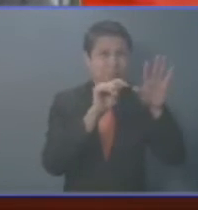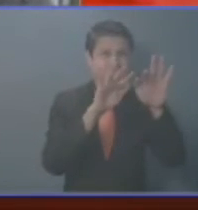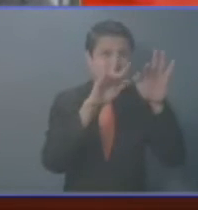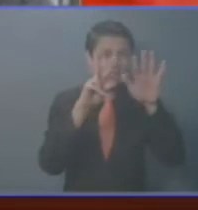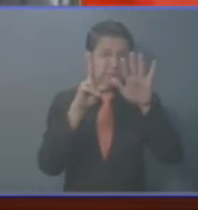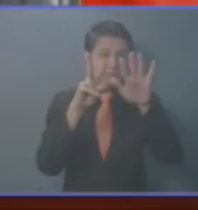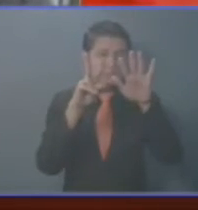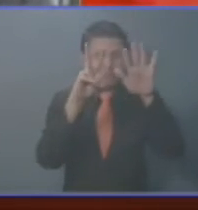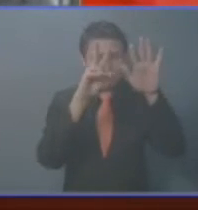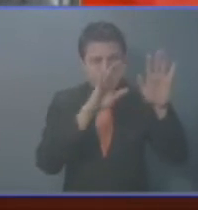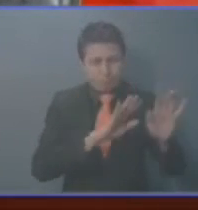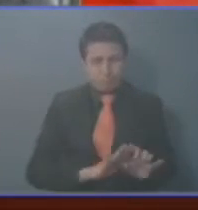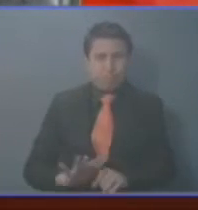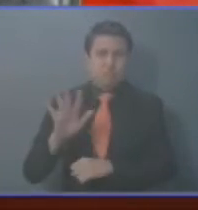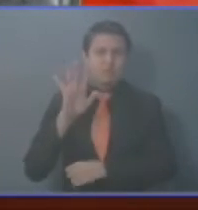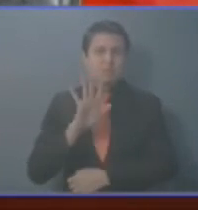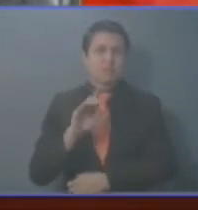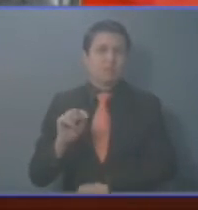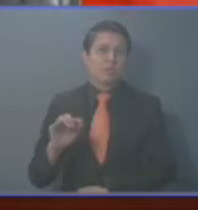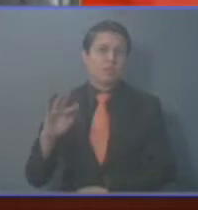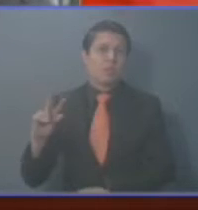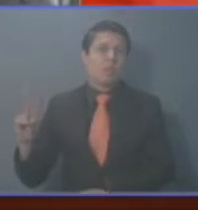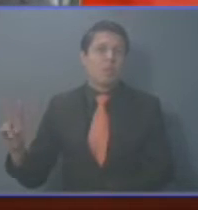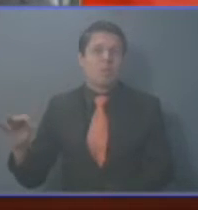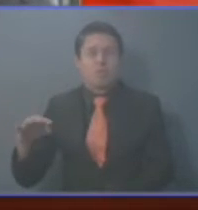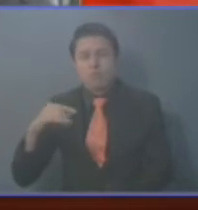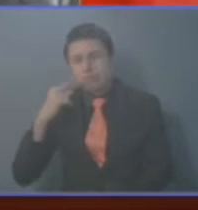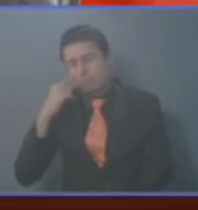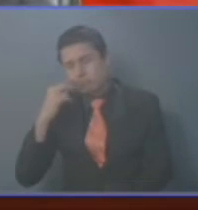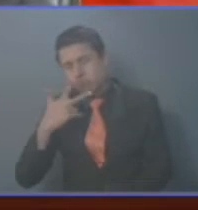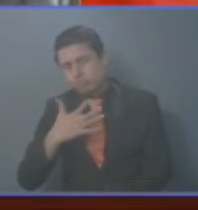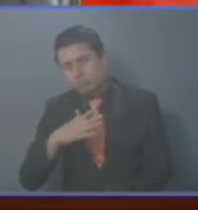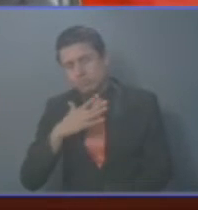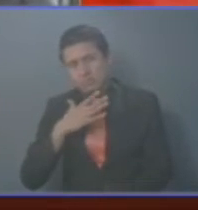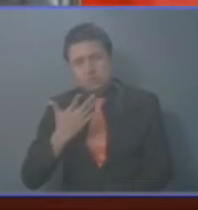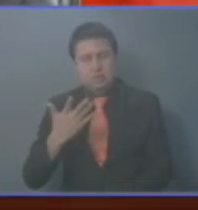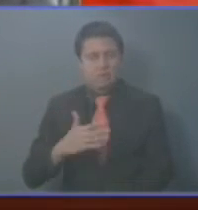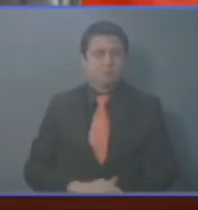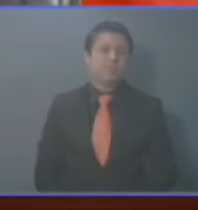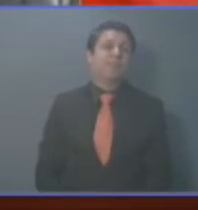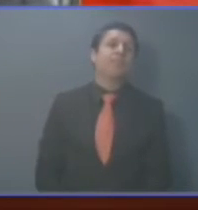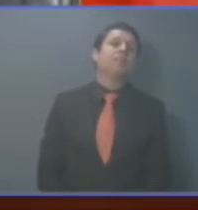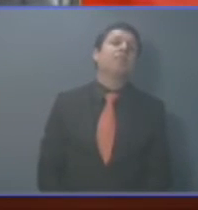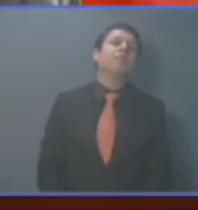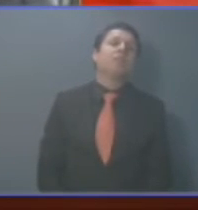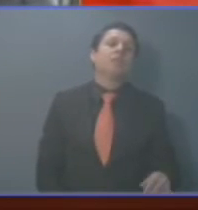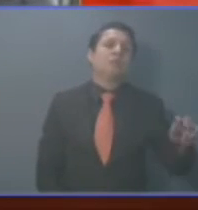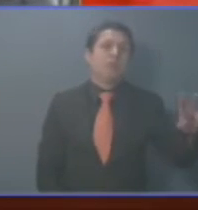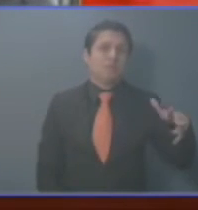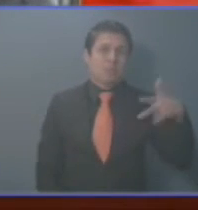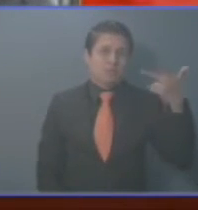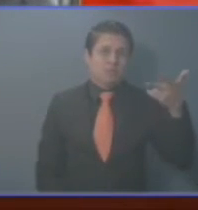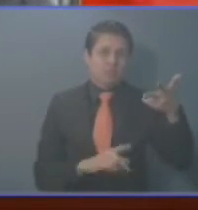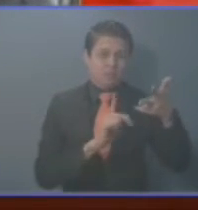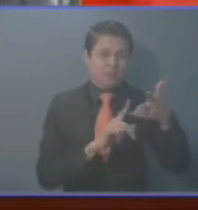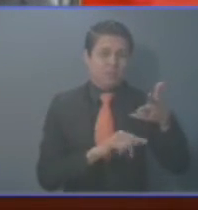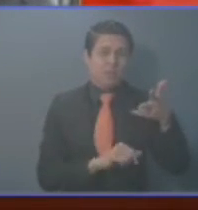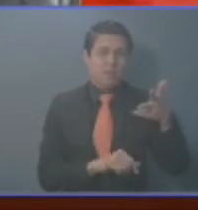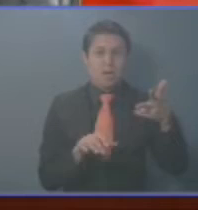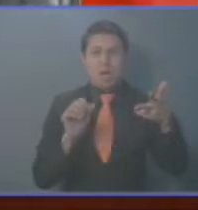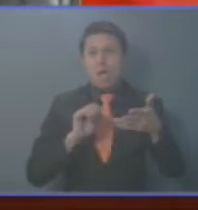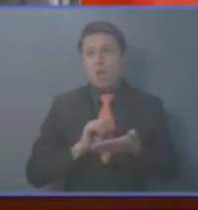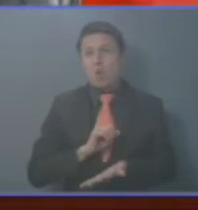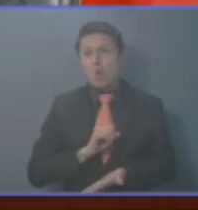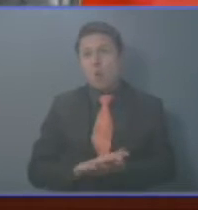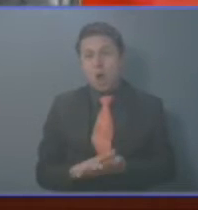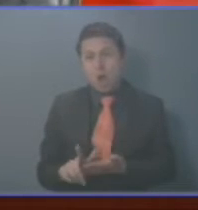en 2008 a 5.52 en 2019. Tercero, los centros escolares continúan sin recursos